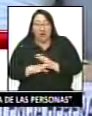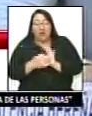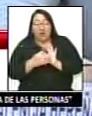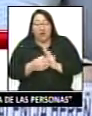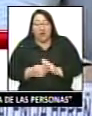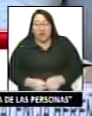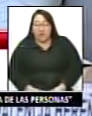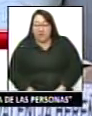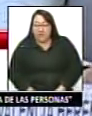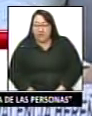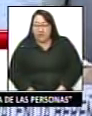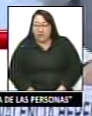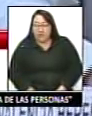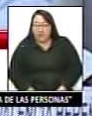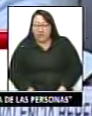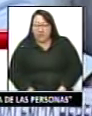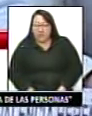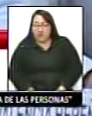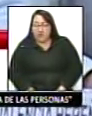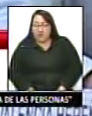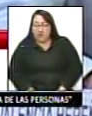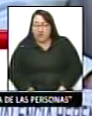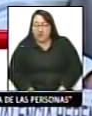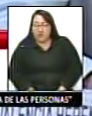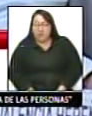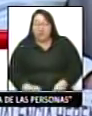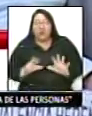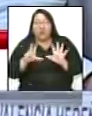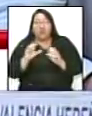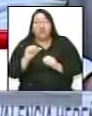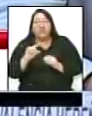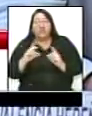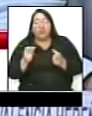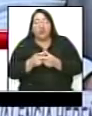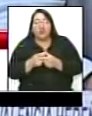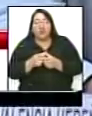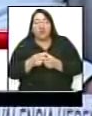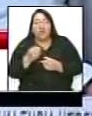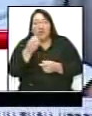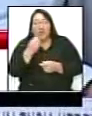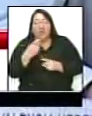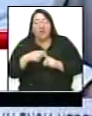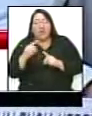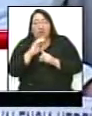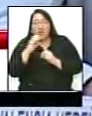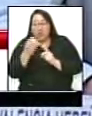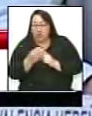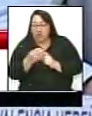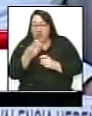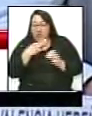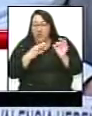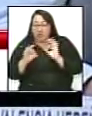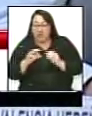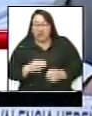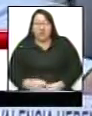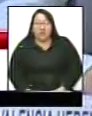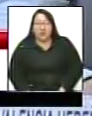identificado 8, las subcomisiones de gastronomía del aspecto cultural,